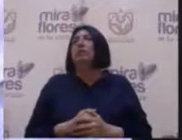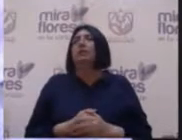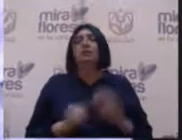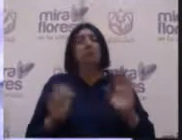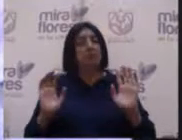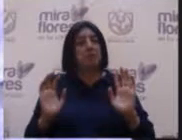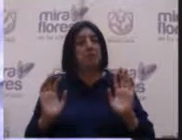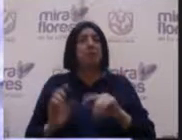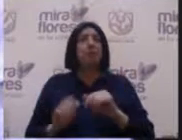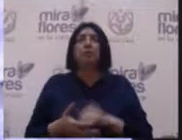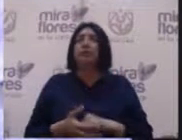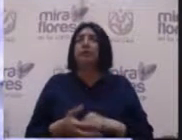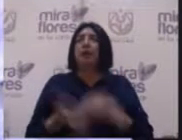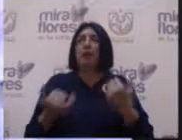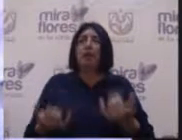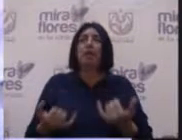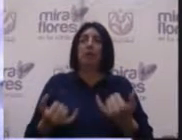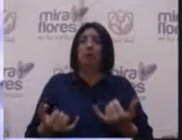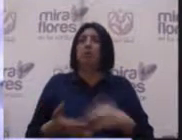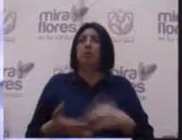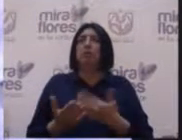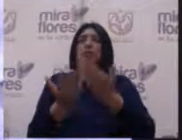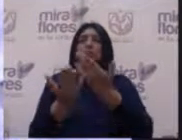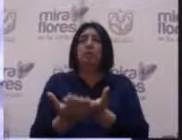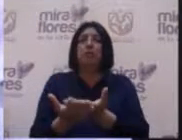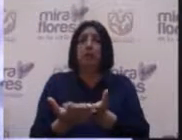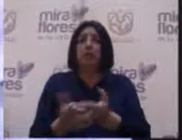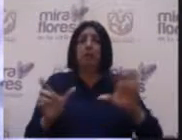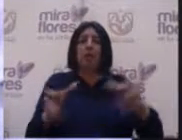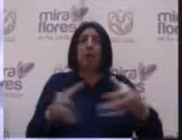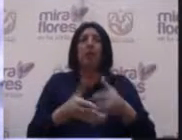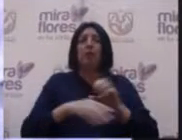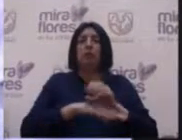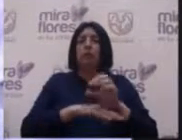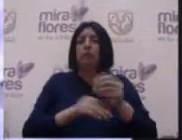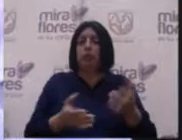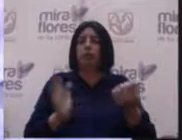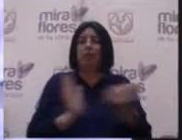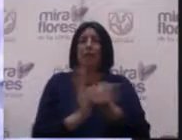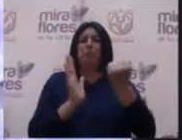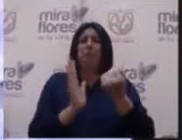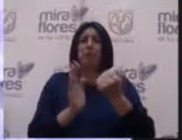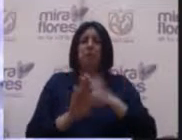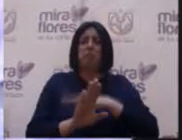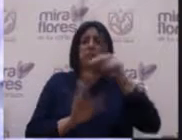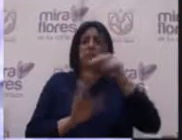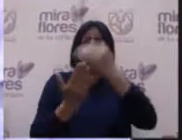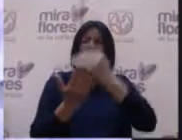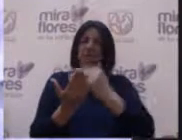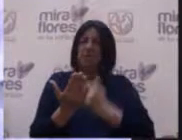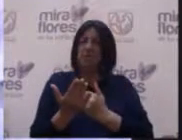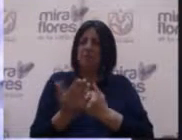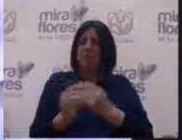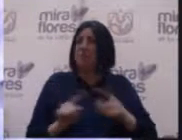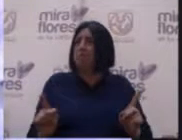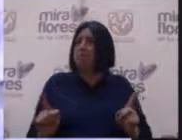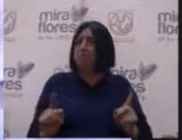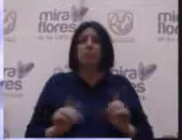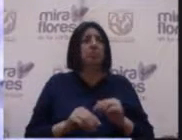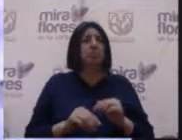el caso que ahora se presenta al Consejo para aprobar ese plan. Pero hemos tenido